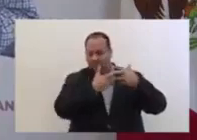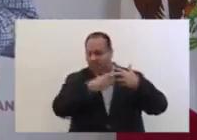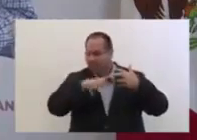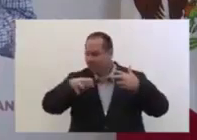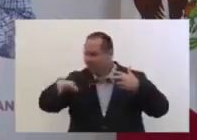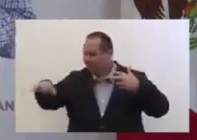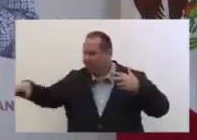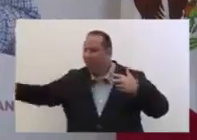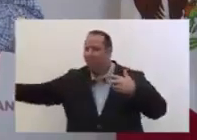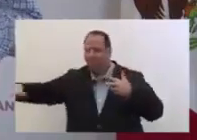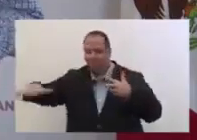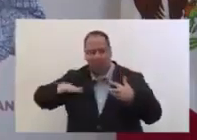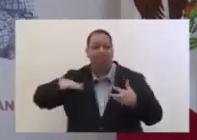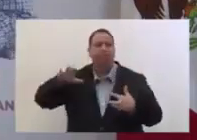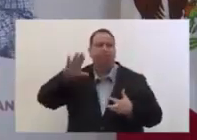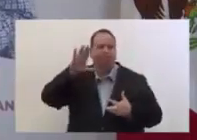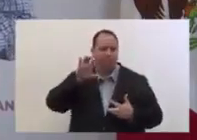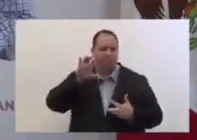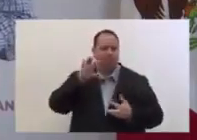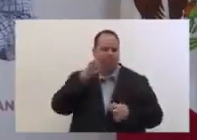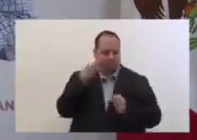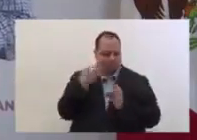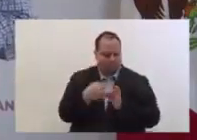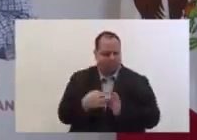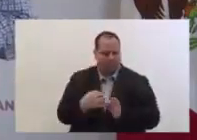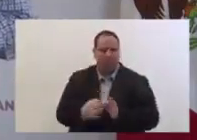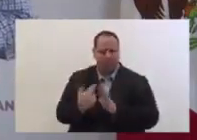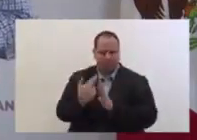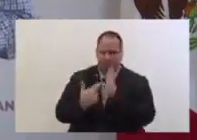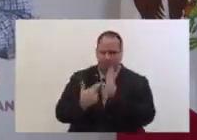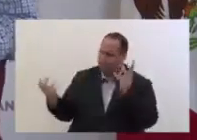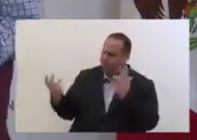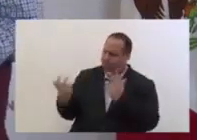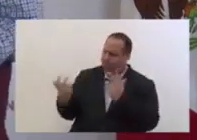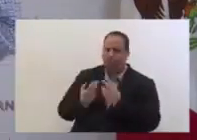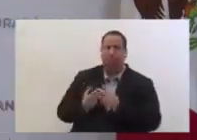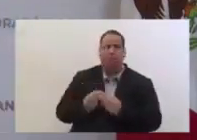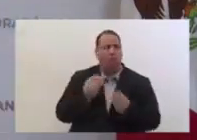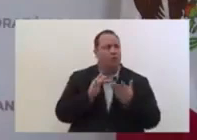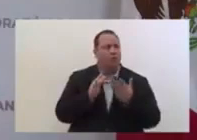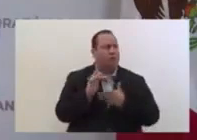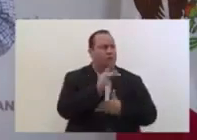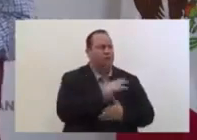toda la zona costa de Baja California está cumpliendo en este momento con la norma. Muchas gracias.